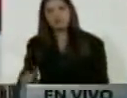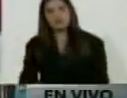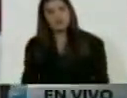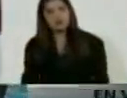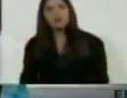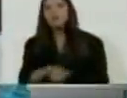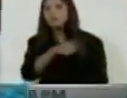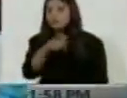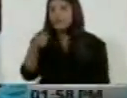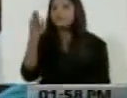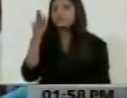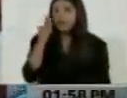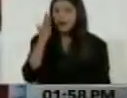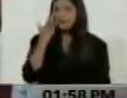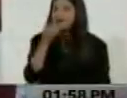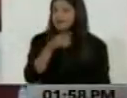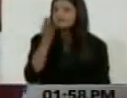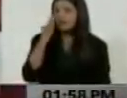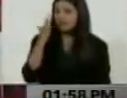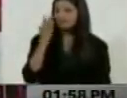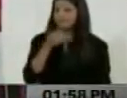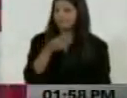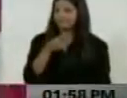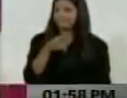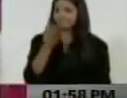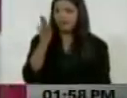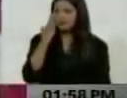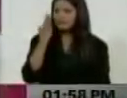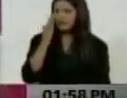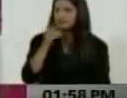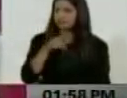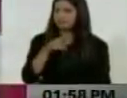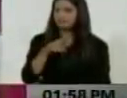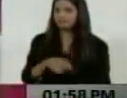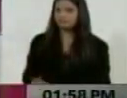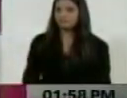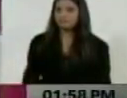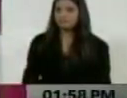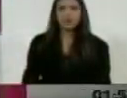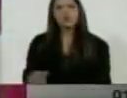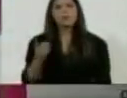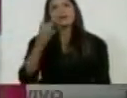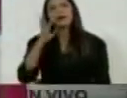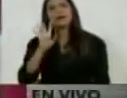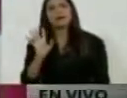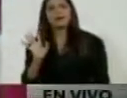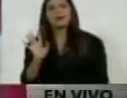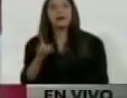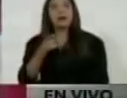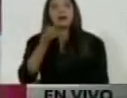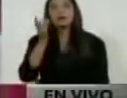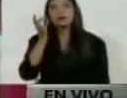Ustedes saben que él sabe lo que hace, ¿viste? ¿Oyeron? No vayan a creer que a él se le